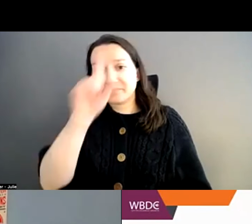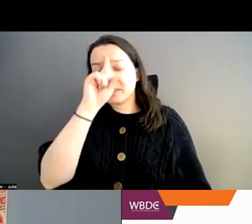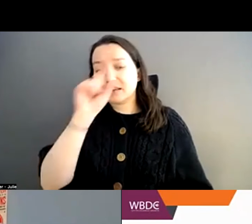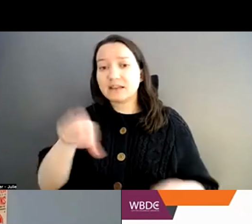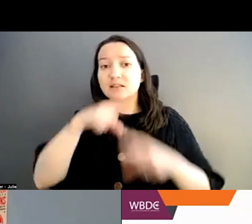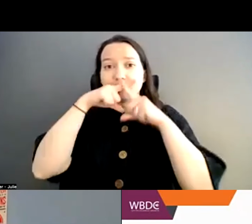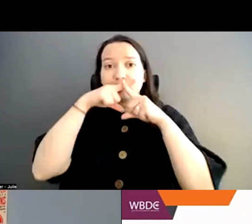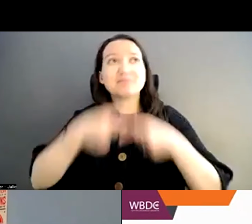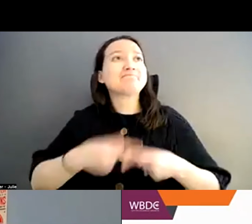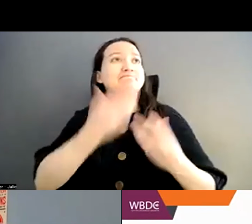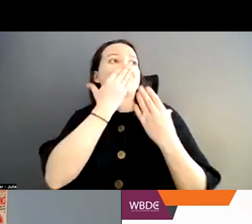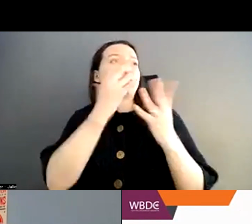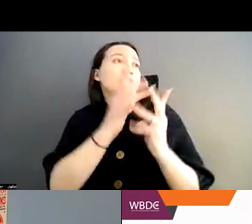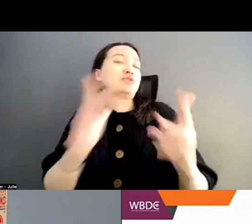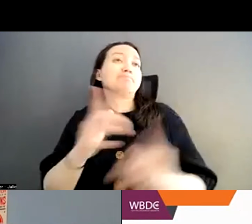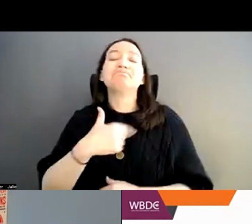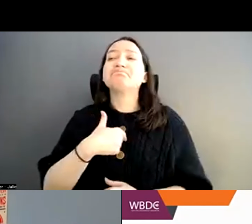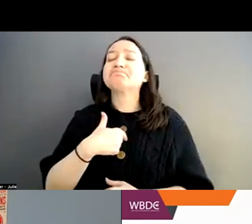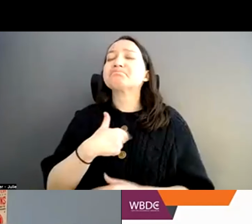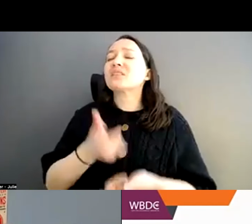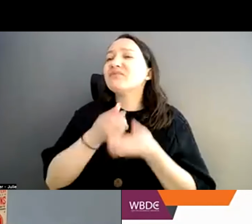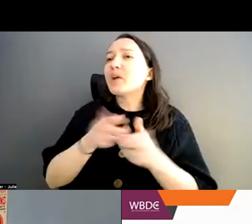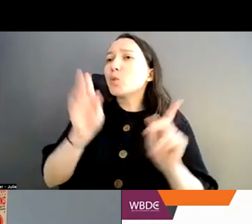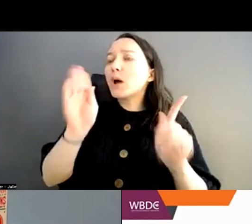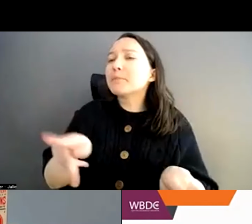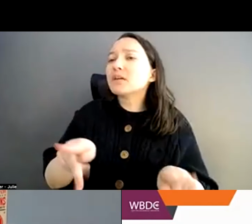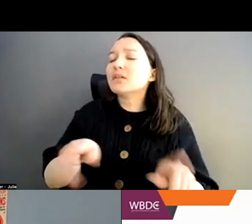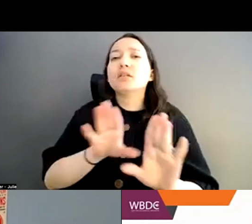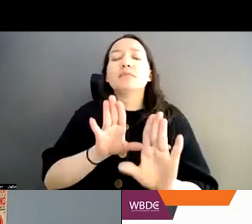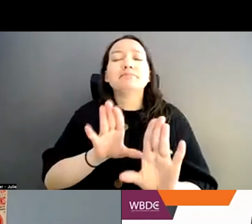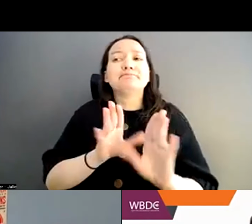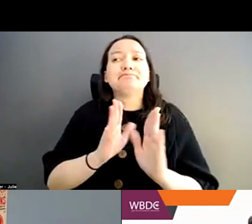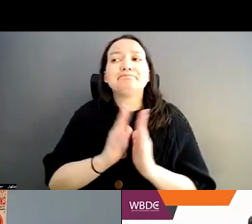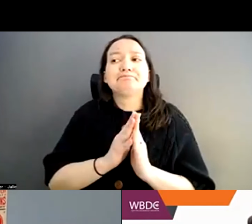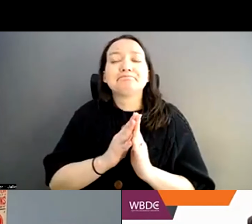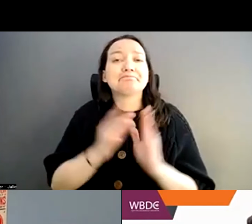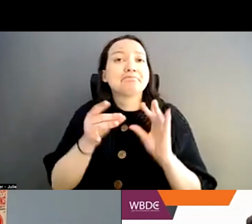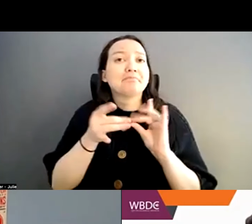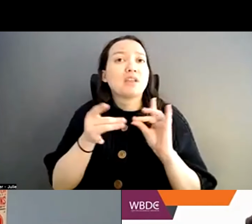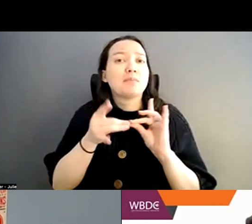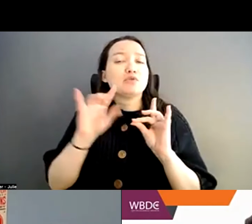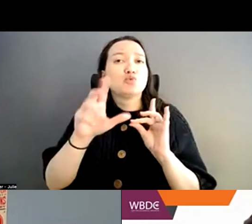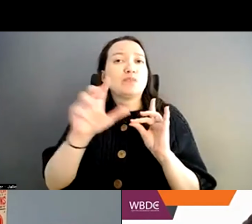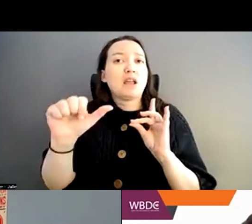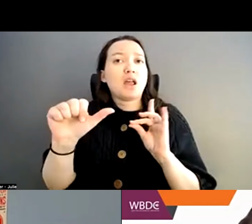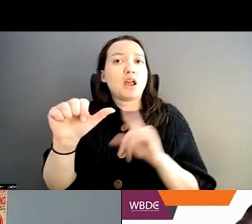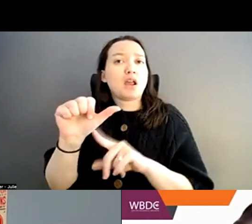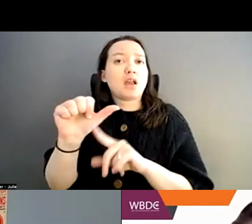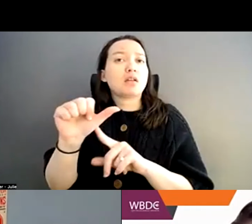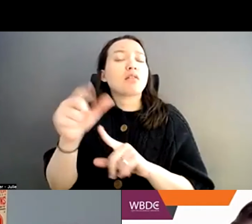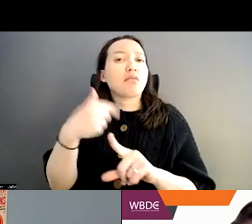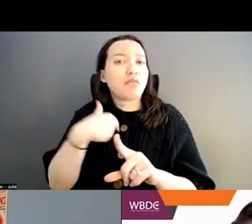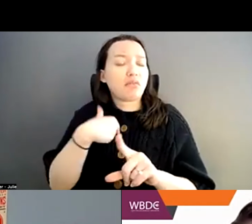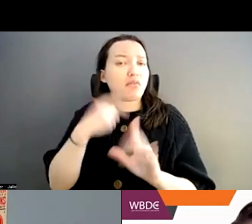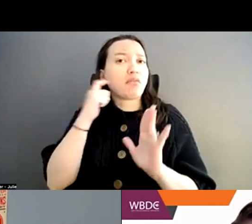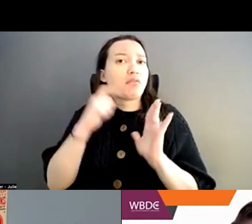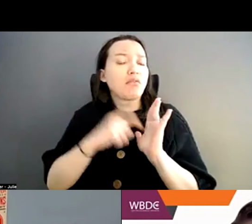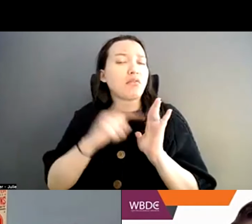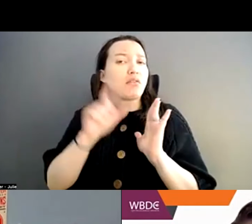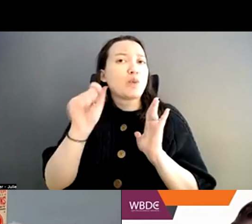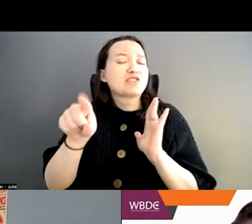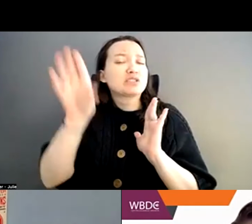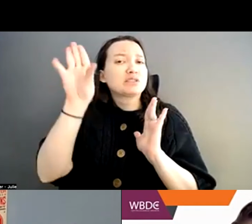deberíamos de poder quitar el silencio al micrófono. Sí, muchas gracias. Quiero hacer un seguimiento del comentario que hizo Julia,